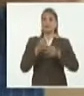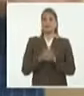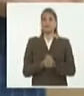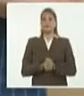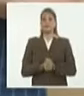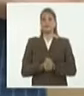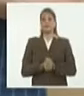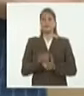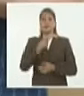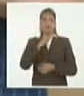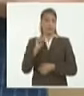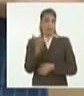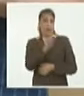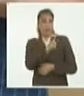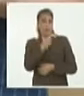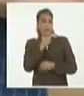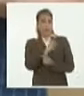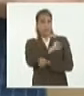se ha logrado